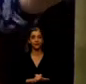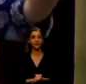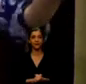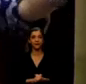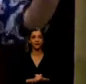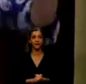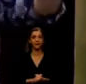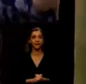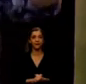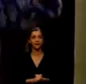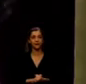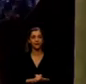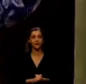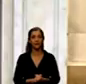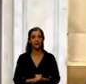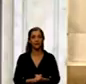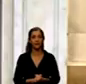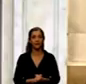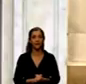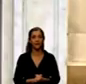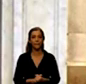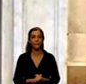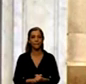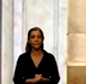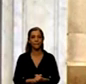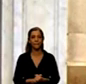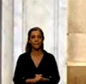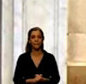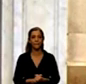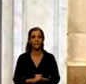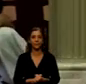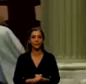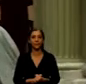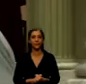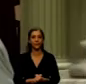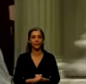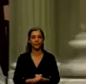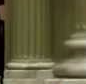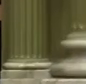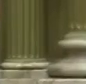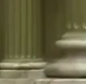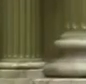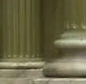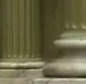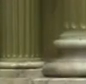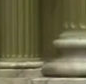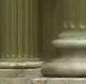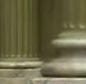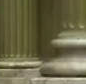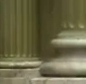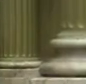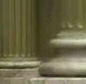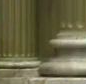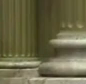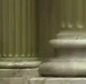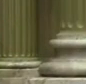para arriba. Es un giro, pero muy brusco el que se da y te encontrás sin nada y sin